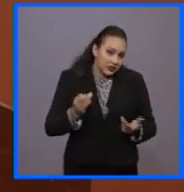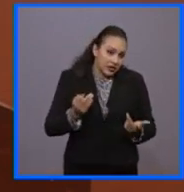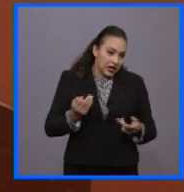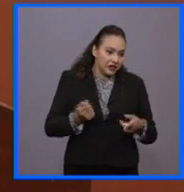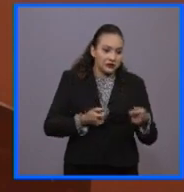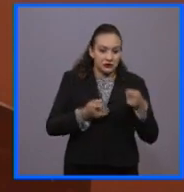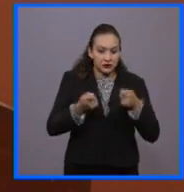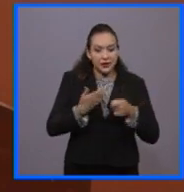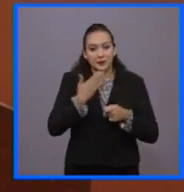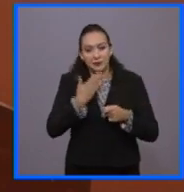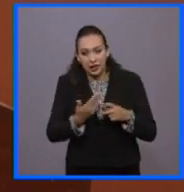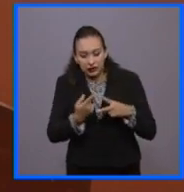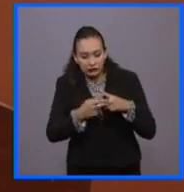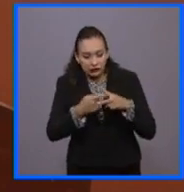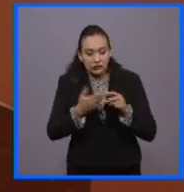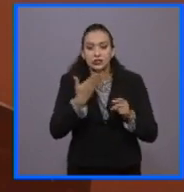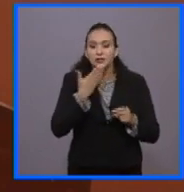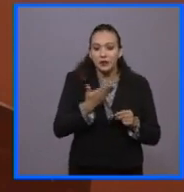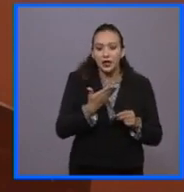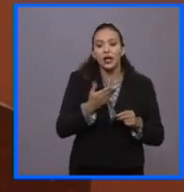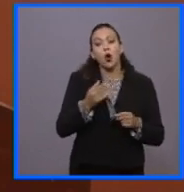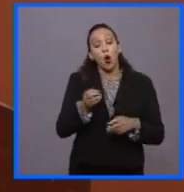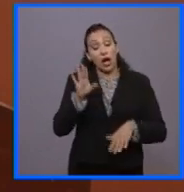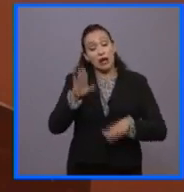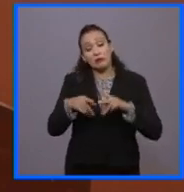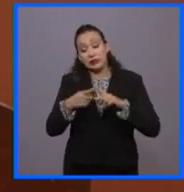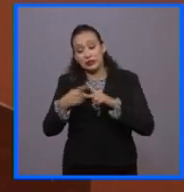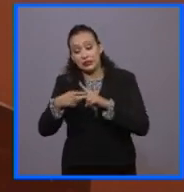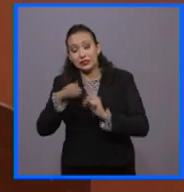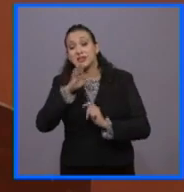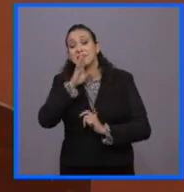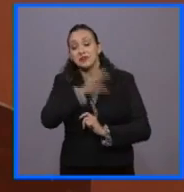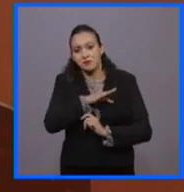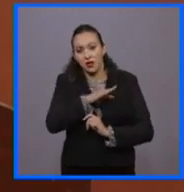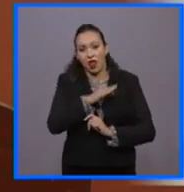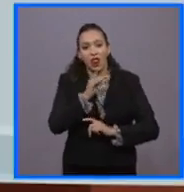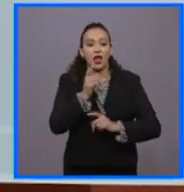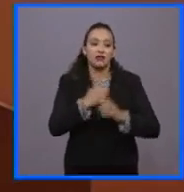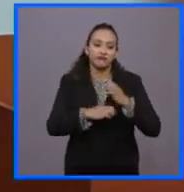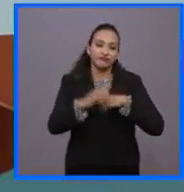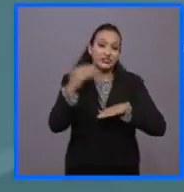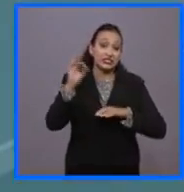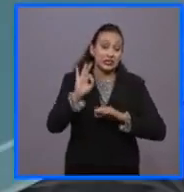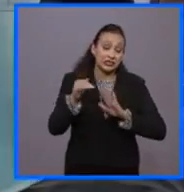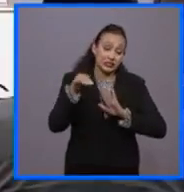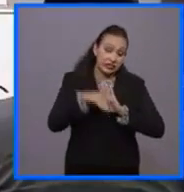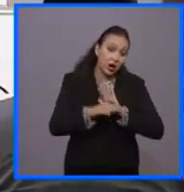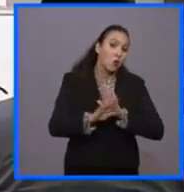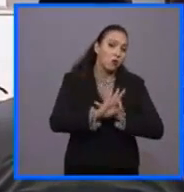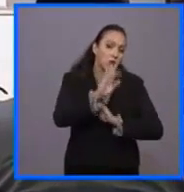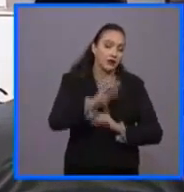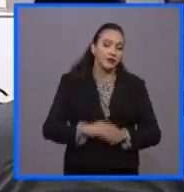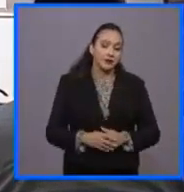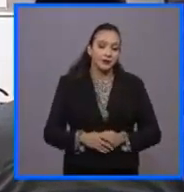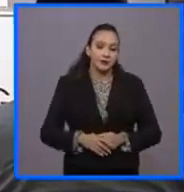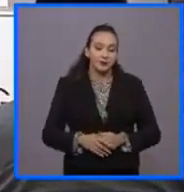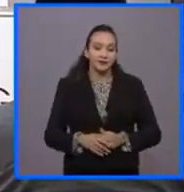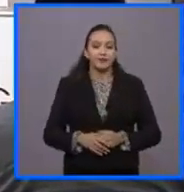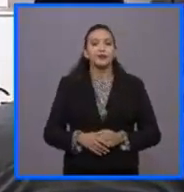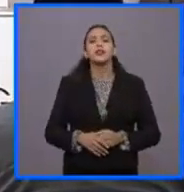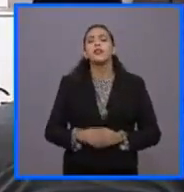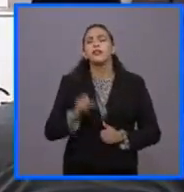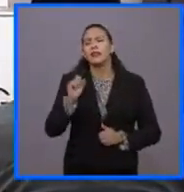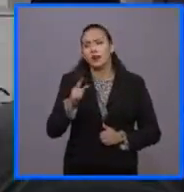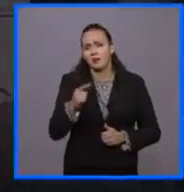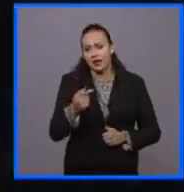gestión incide en múltiples ámbitos y sectores de la sociedad. Solo resta mencionar que